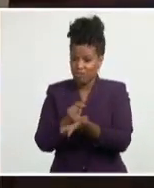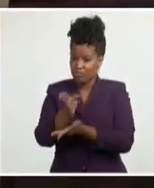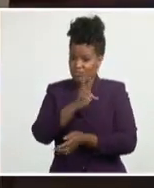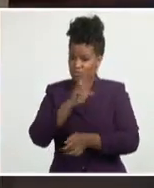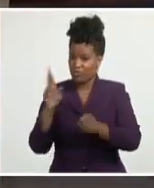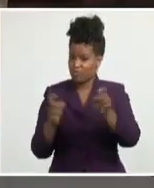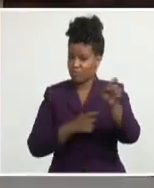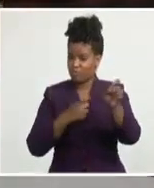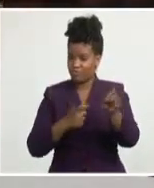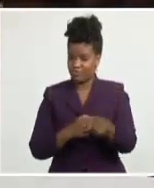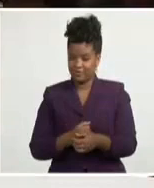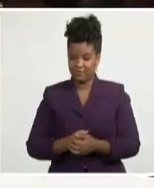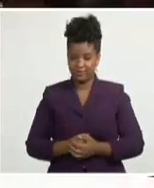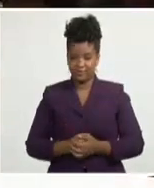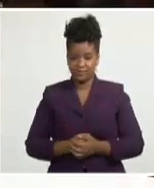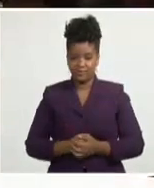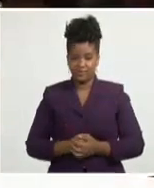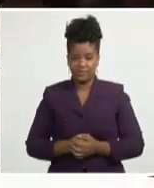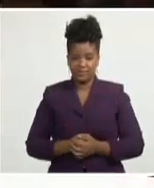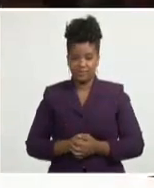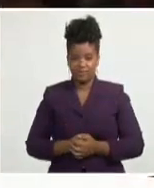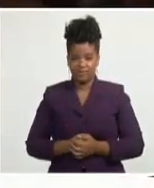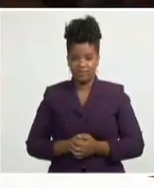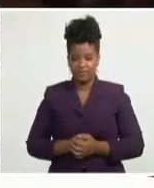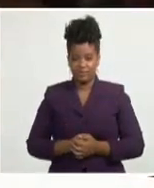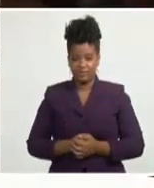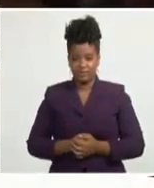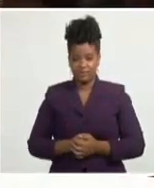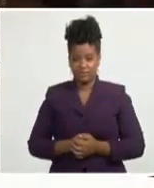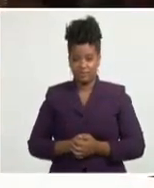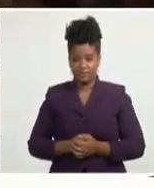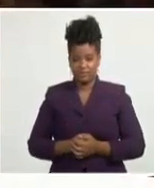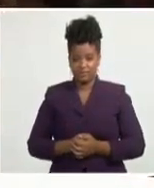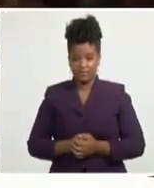Roxana Thompson, Casamayor, Italia González, Sistema Informativo de la Televisión Cuba.